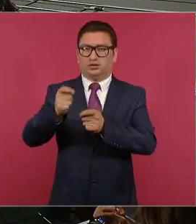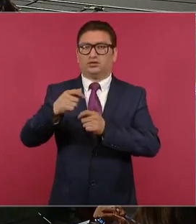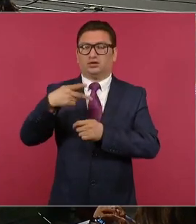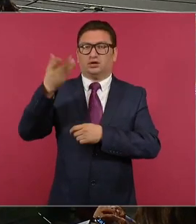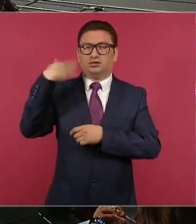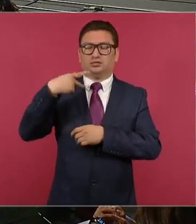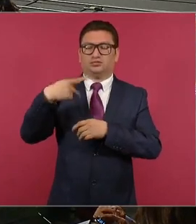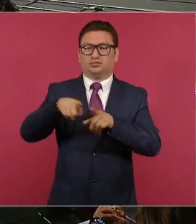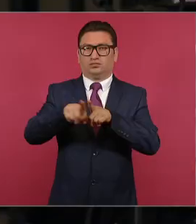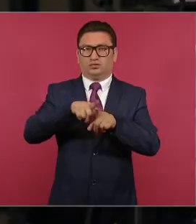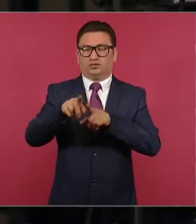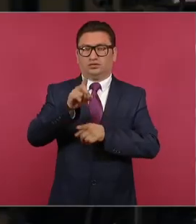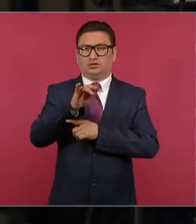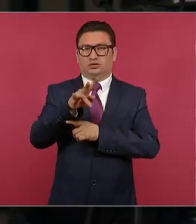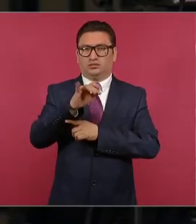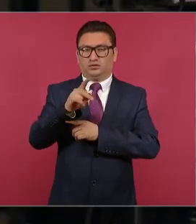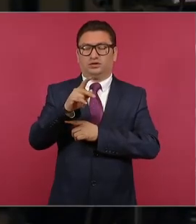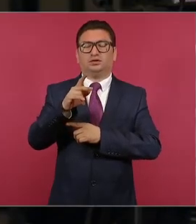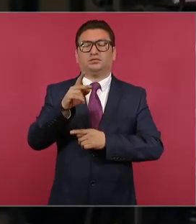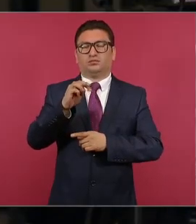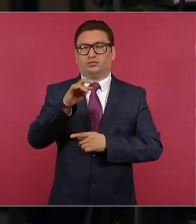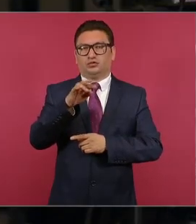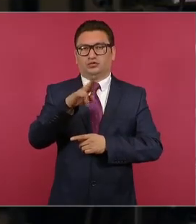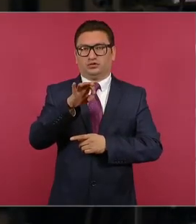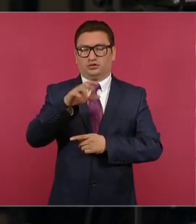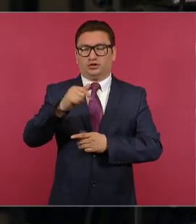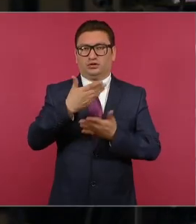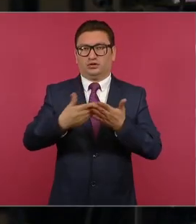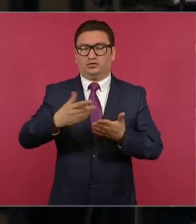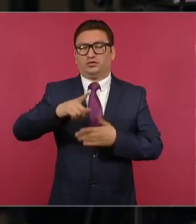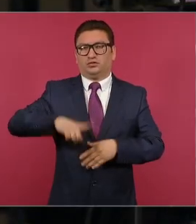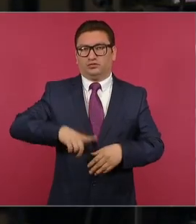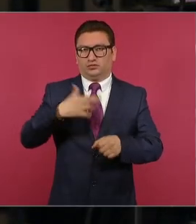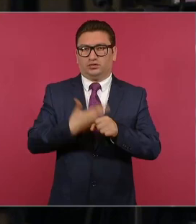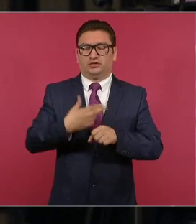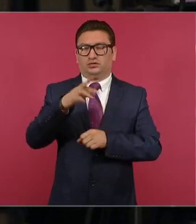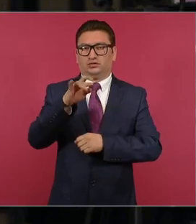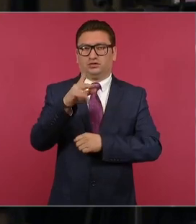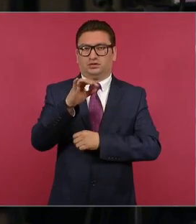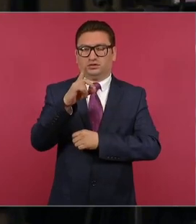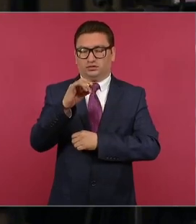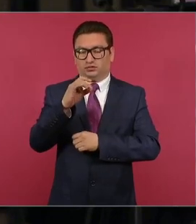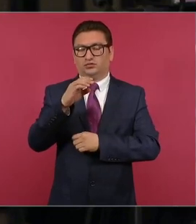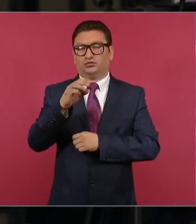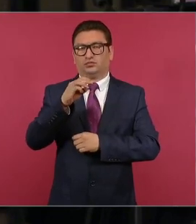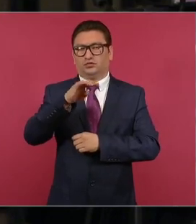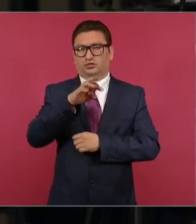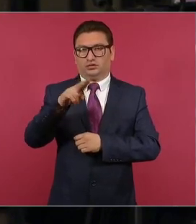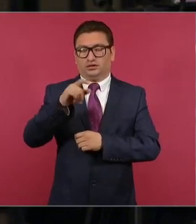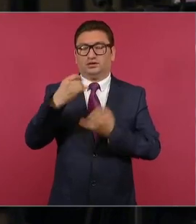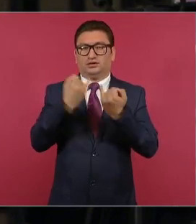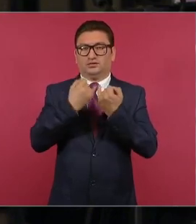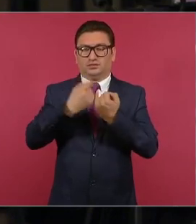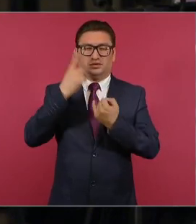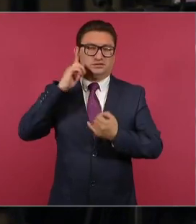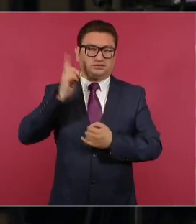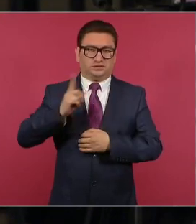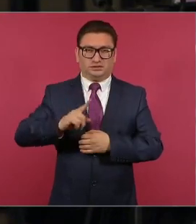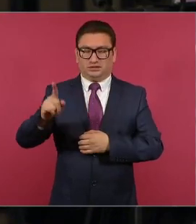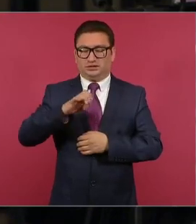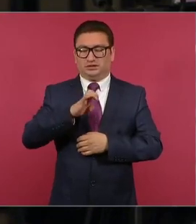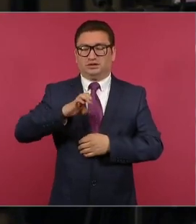hermanos David Monreal, expresidente Fresnillo, exsenador y hoy gobernador Ricardo Monreal, senador con licencia y también exgobernador de Zacatecas. Incluso